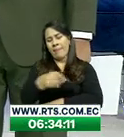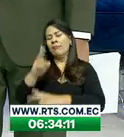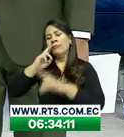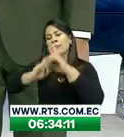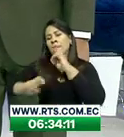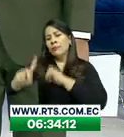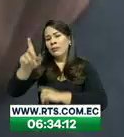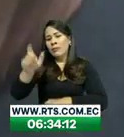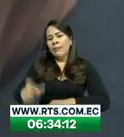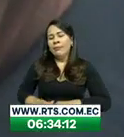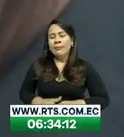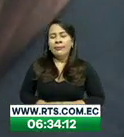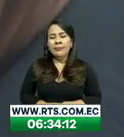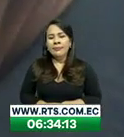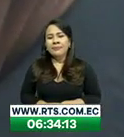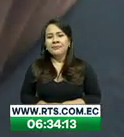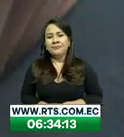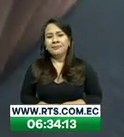Veamos.